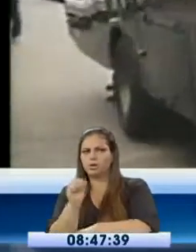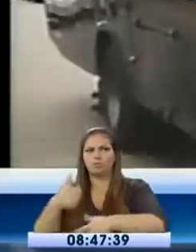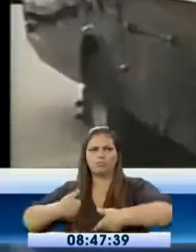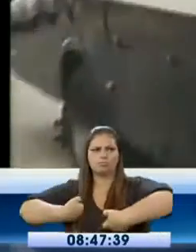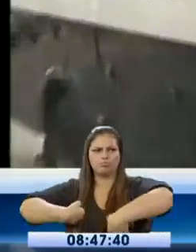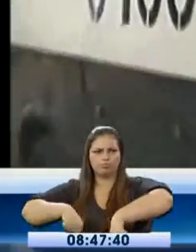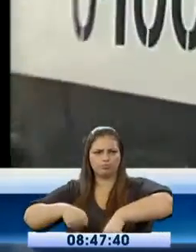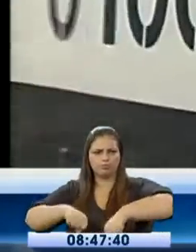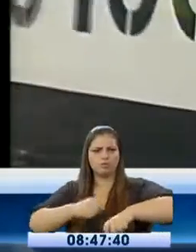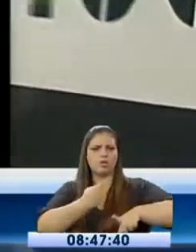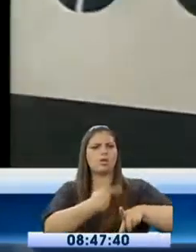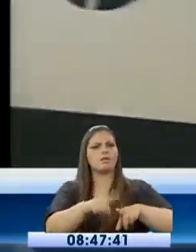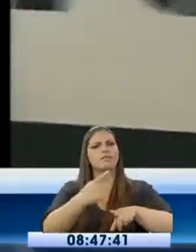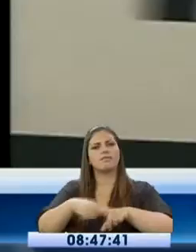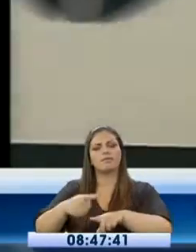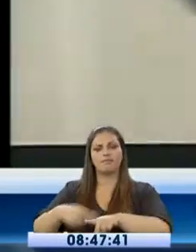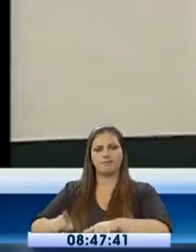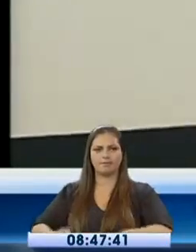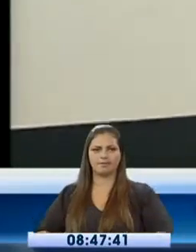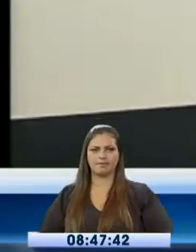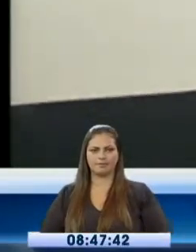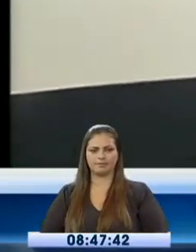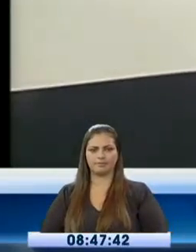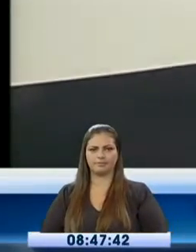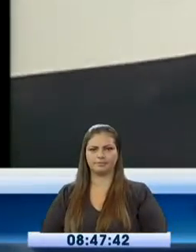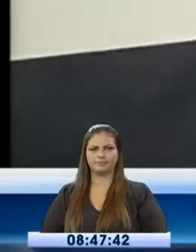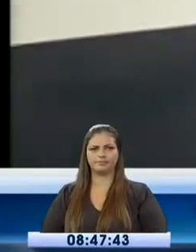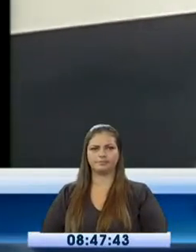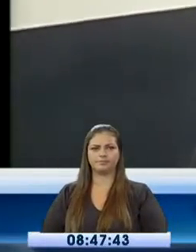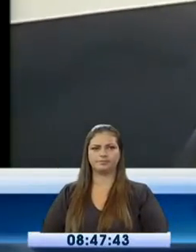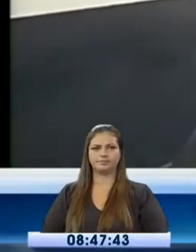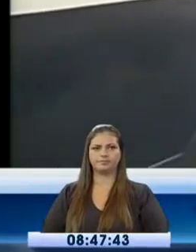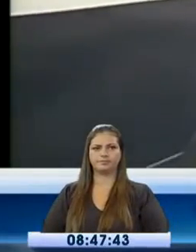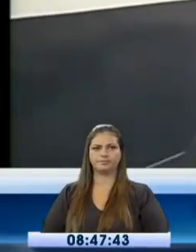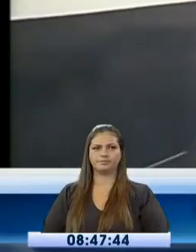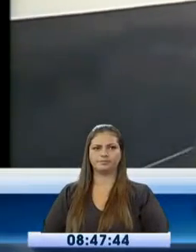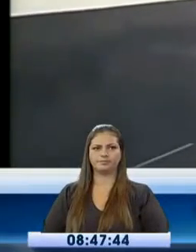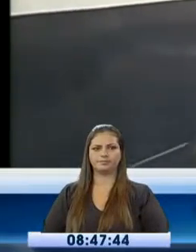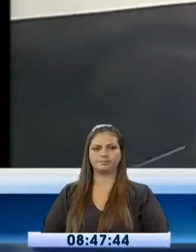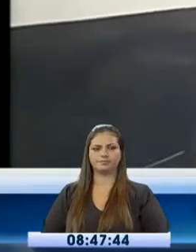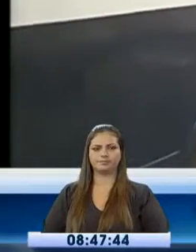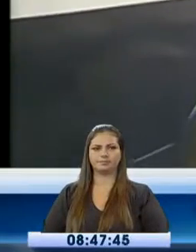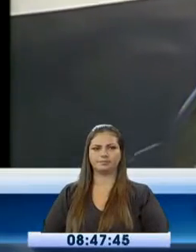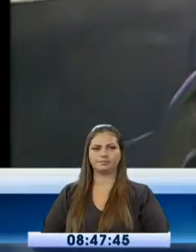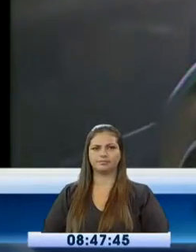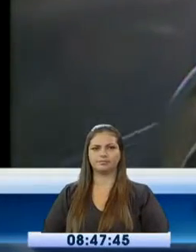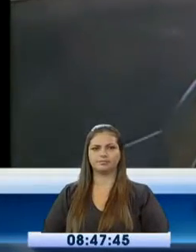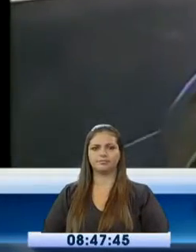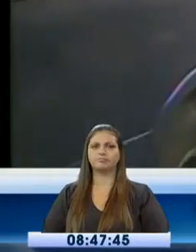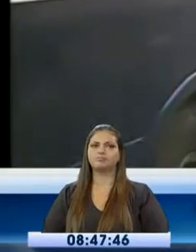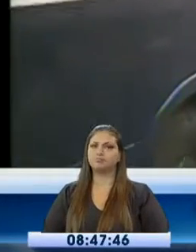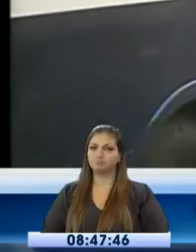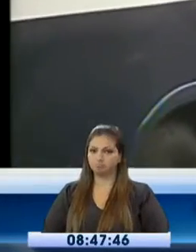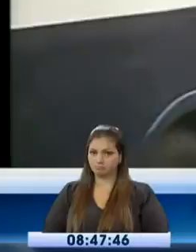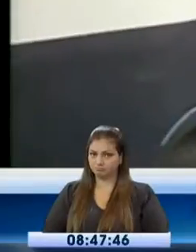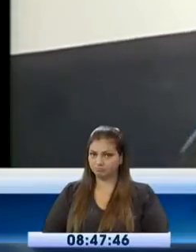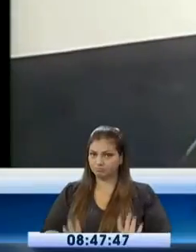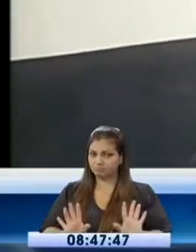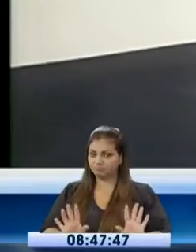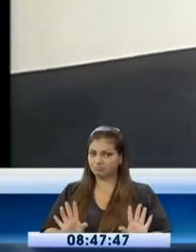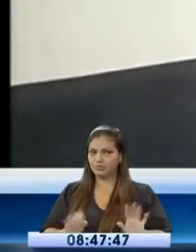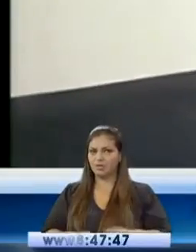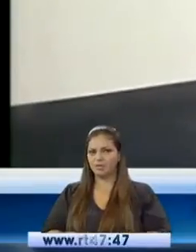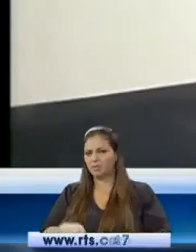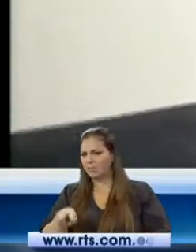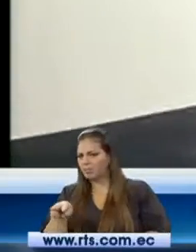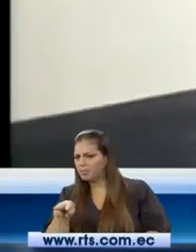la circulación con la licencia de conducir y también matrícula al día. Y si acaso, claro, existiese alguna